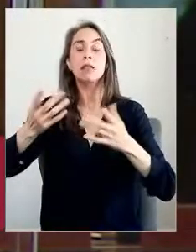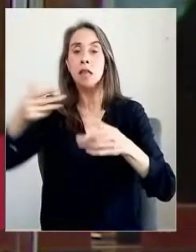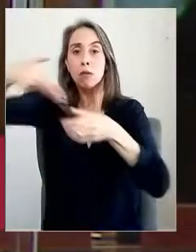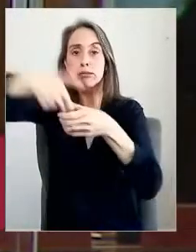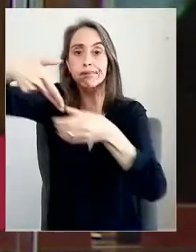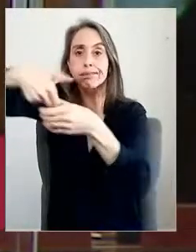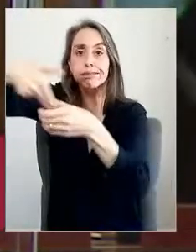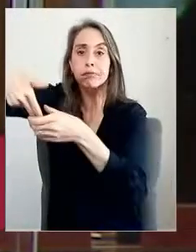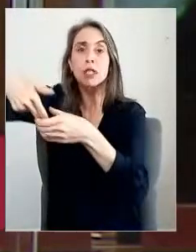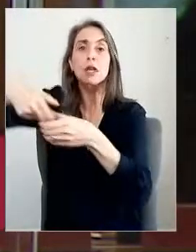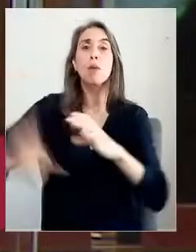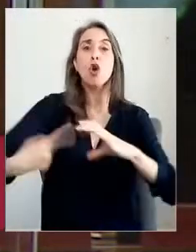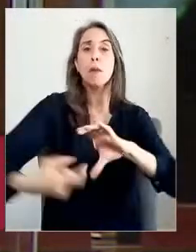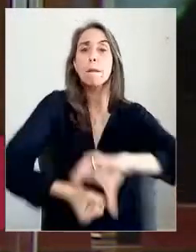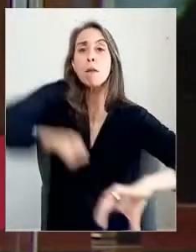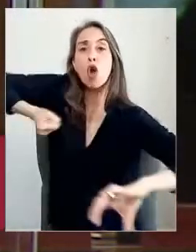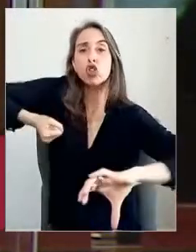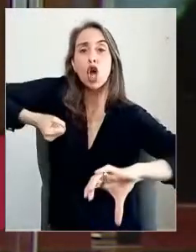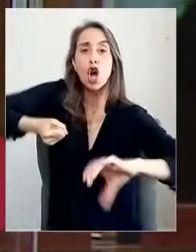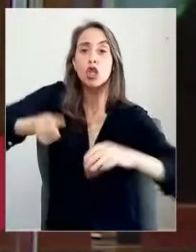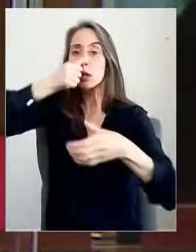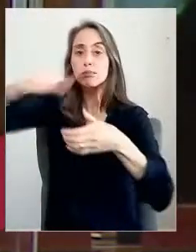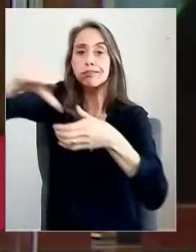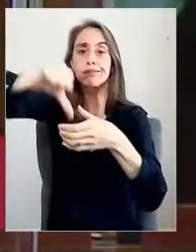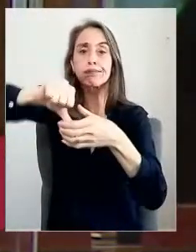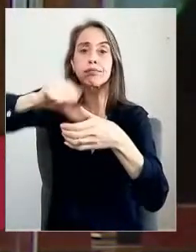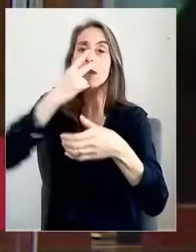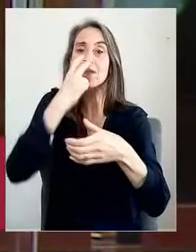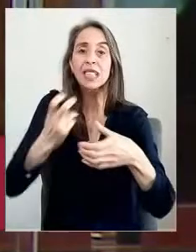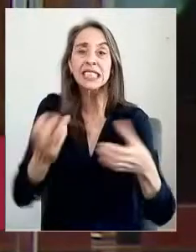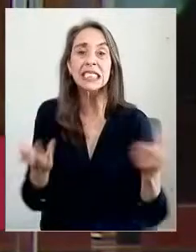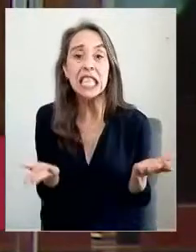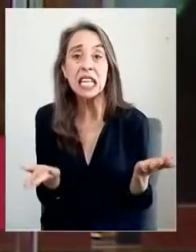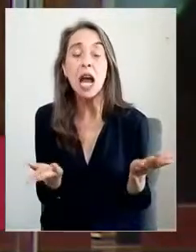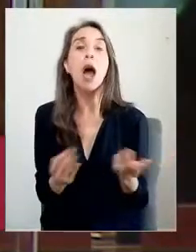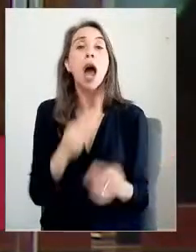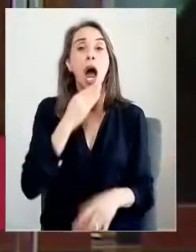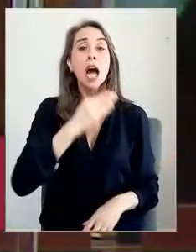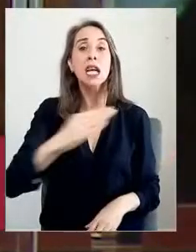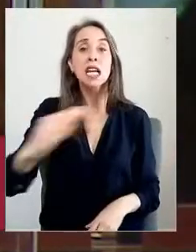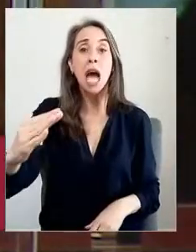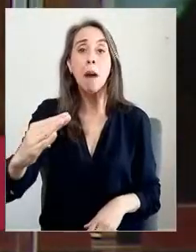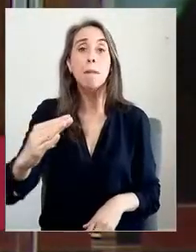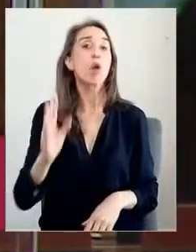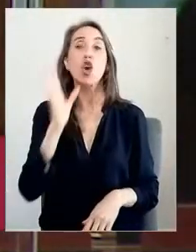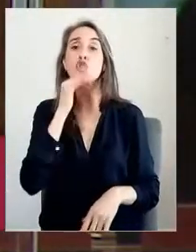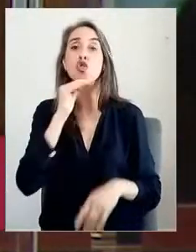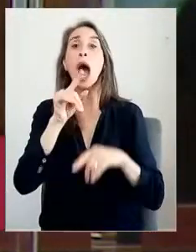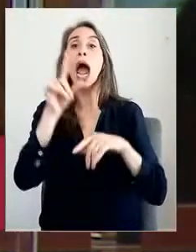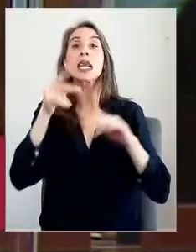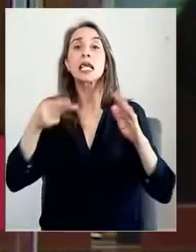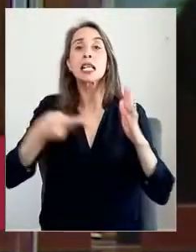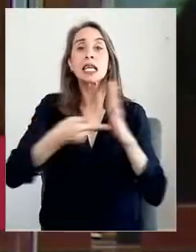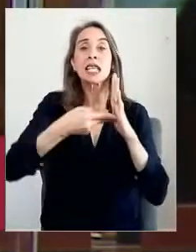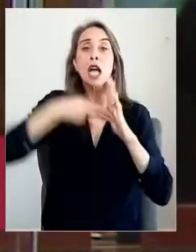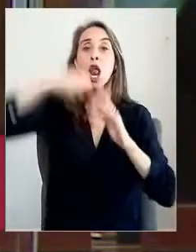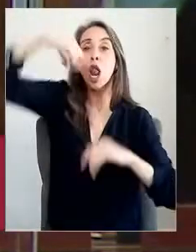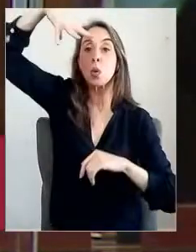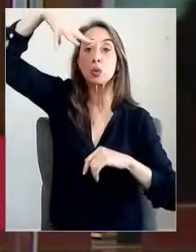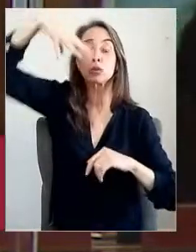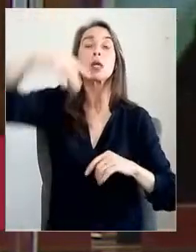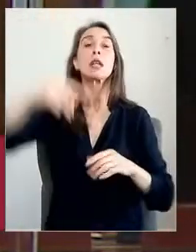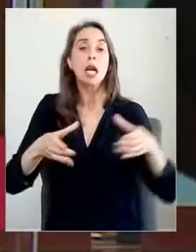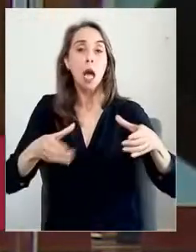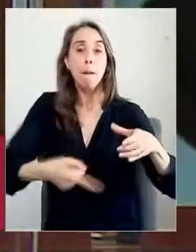motorizadas, evidentemente. Se usa en algunos campos para poder ver televisión, porque hay que comprar bencina para llevar al motor y llevarlo a la